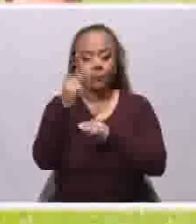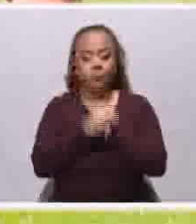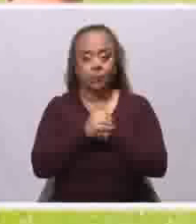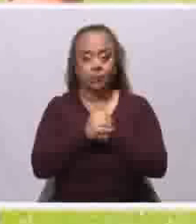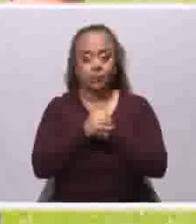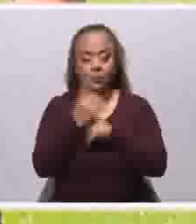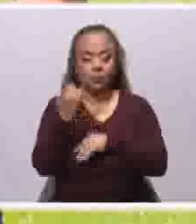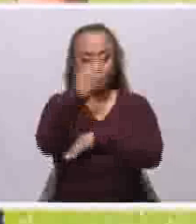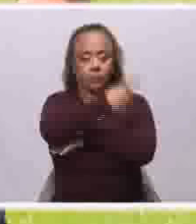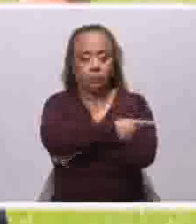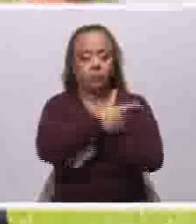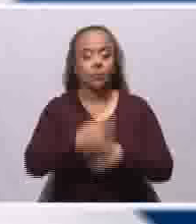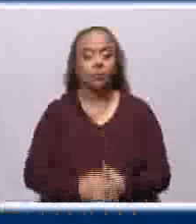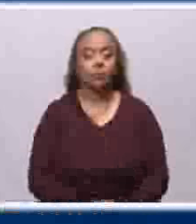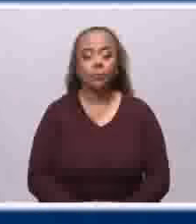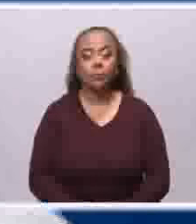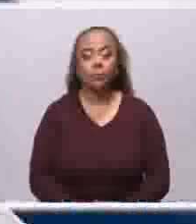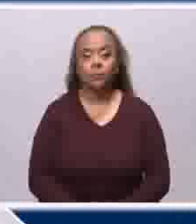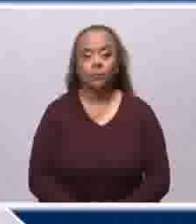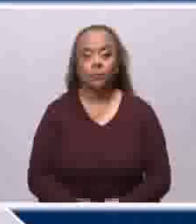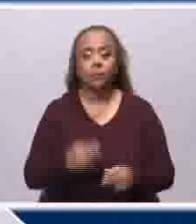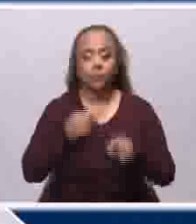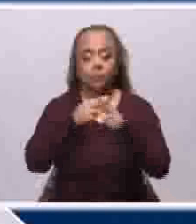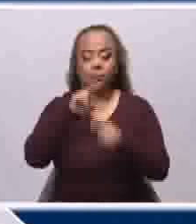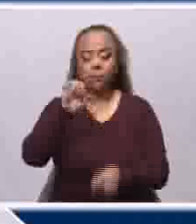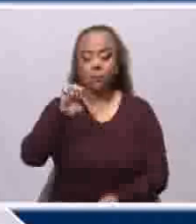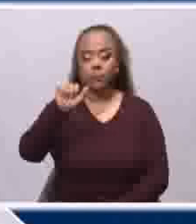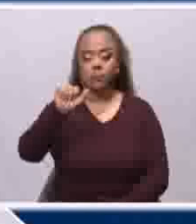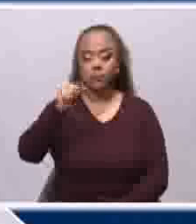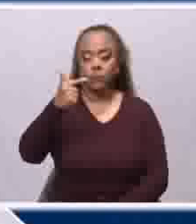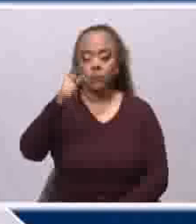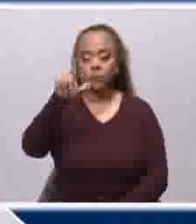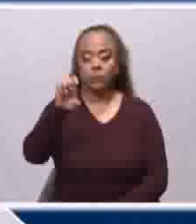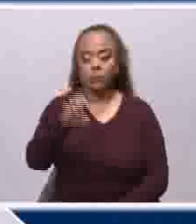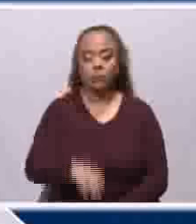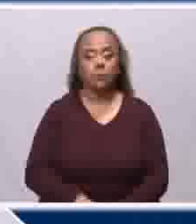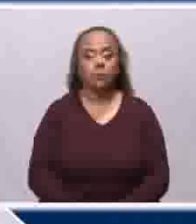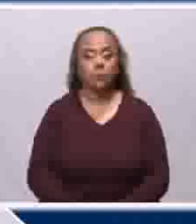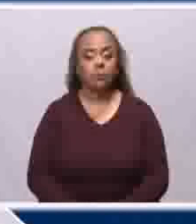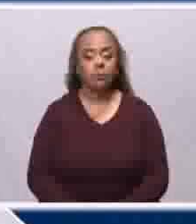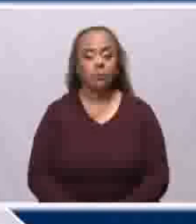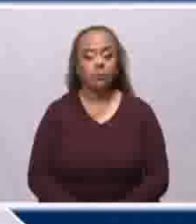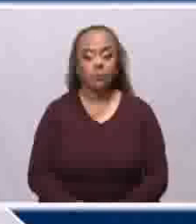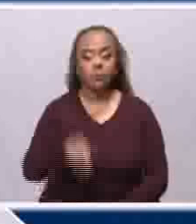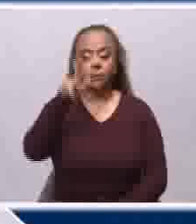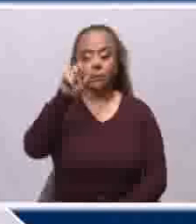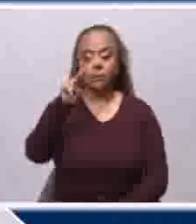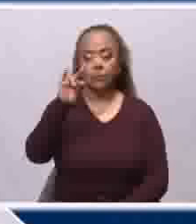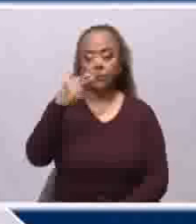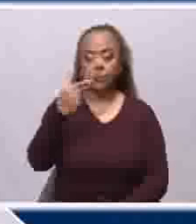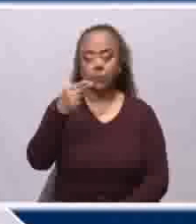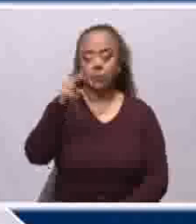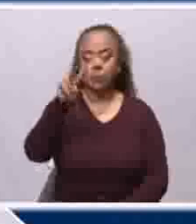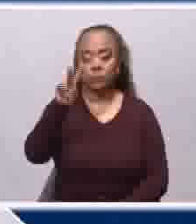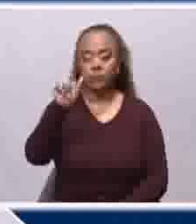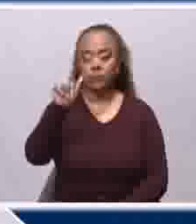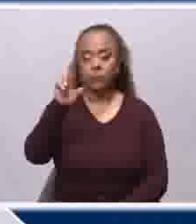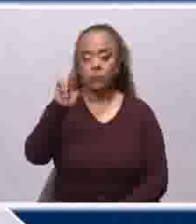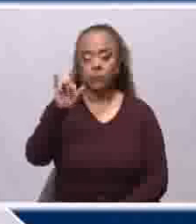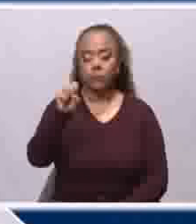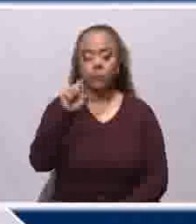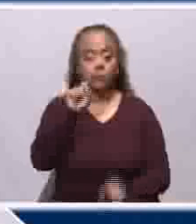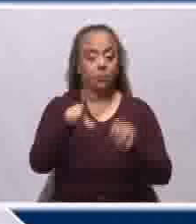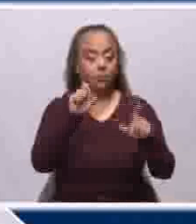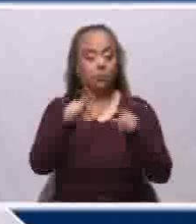noticia la noticia del día a nombre de Eagle que es kennet Vargas El atacante que no